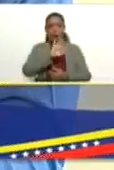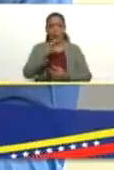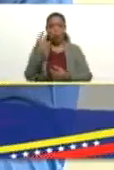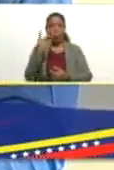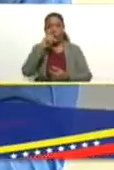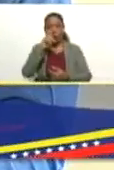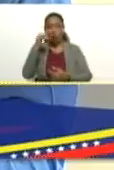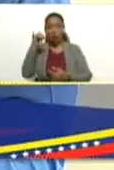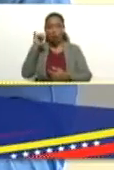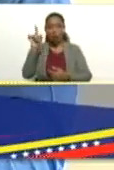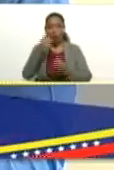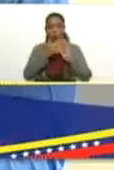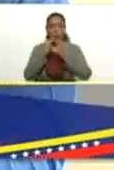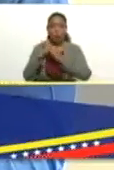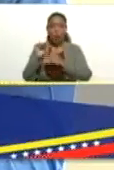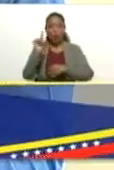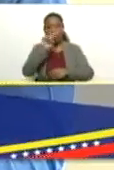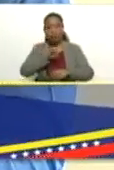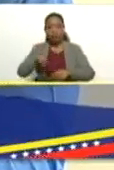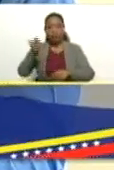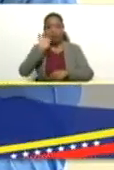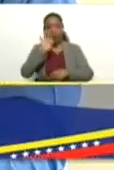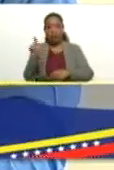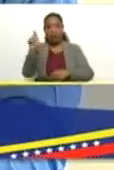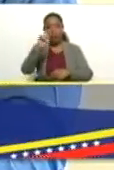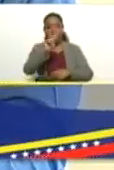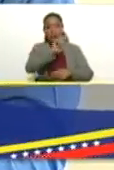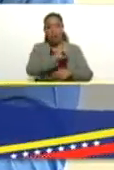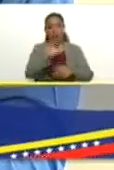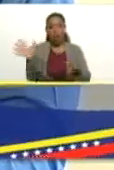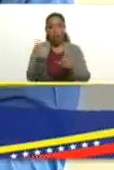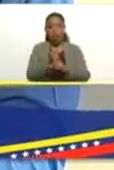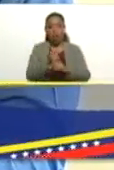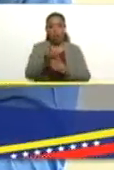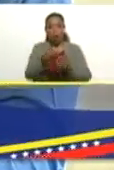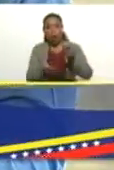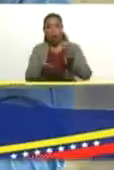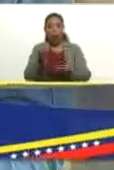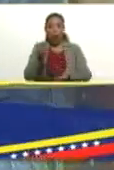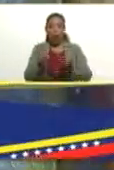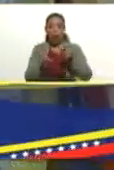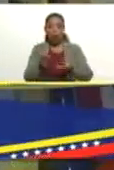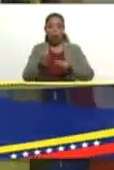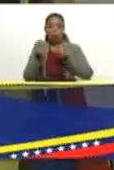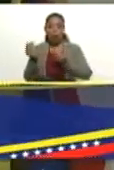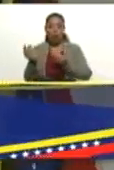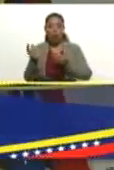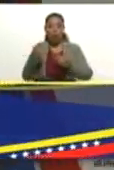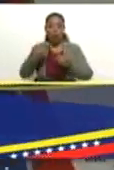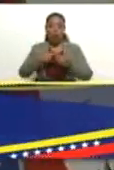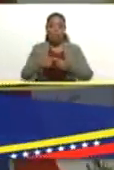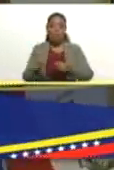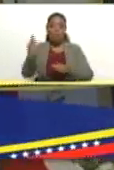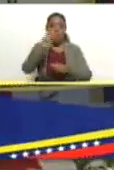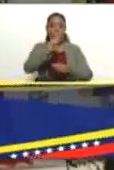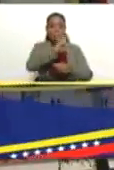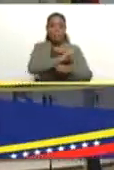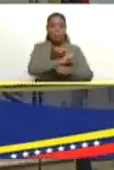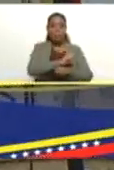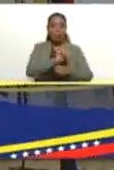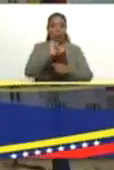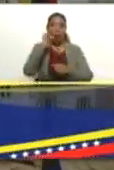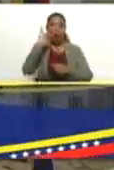3, 4 años, habían comunidades donde teníamos ciclos de hasta 3 meses, lo hemos logrado estabilizar, la entrega del gas mensualmente. Ahora estamos en una segunda